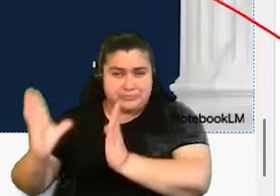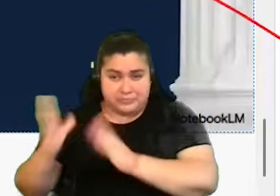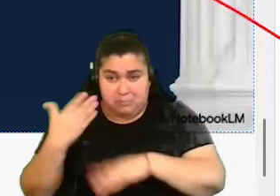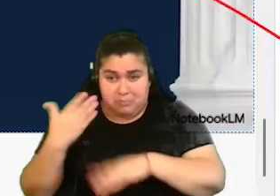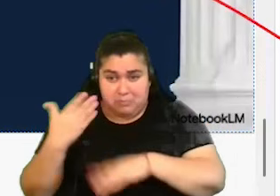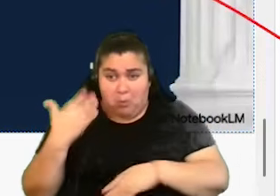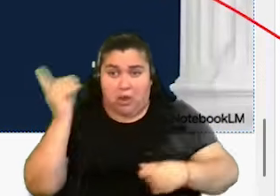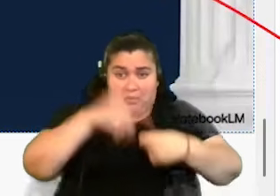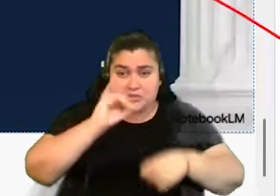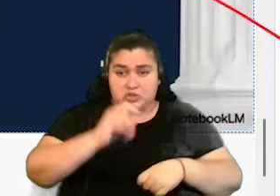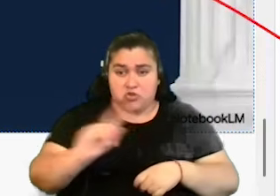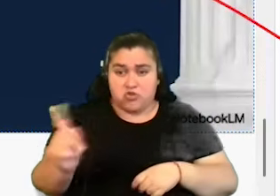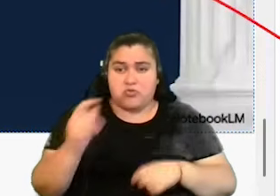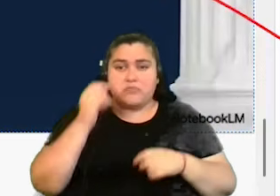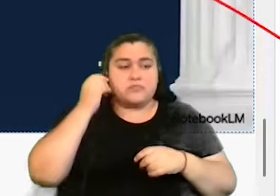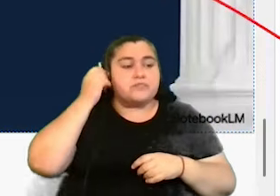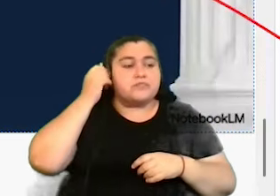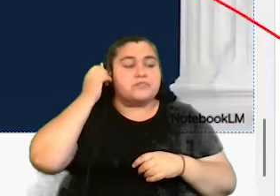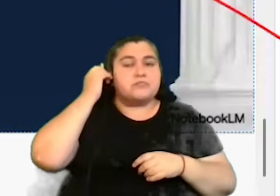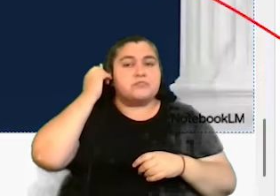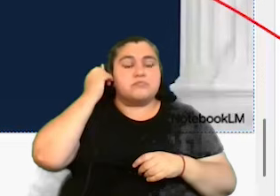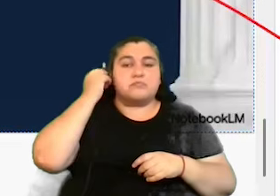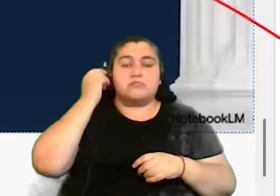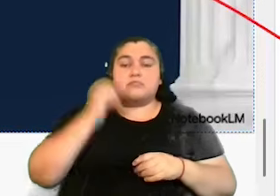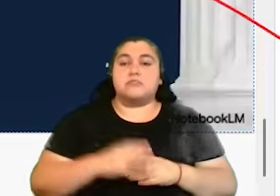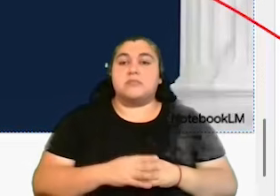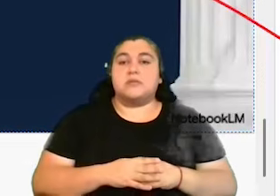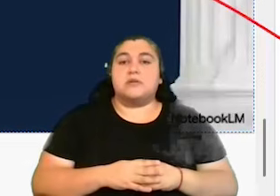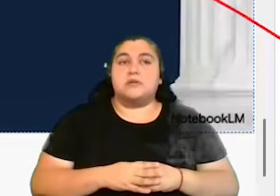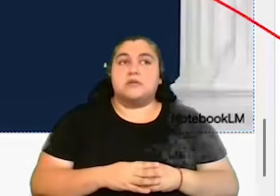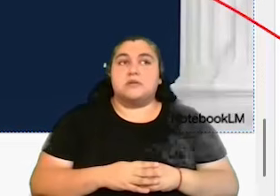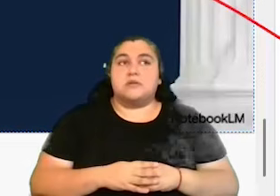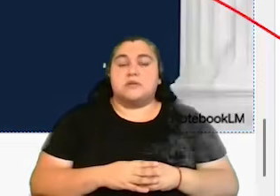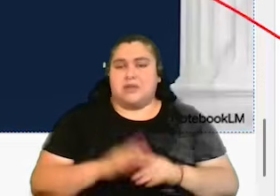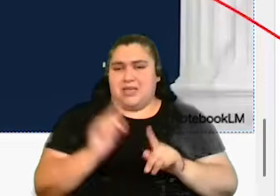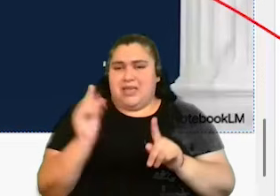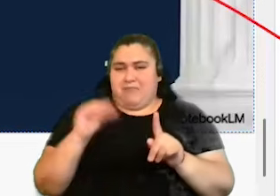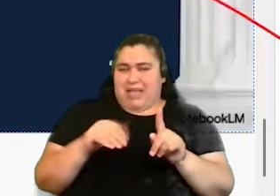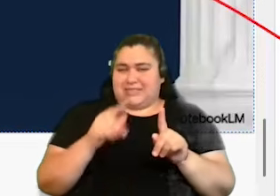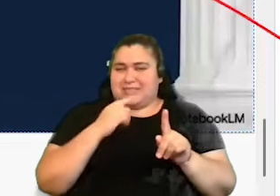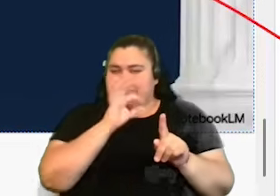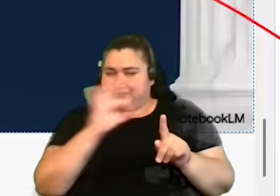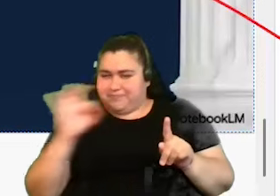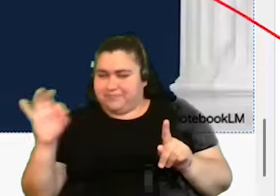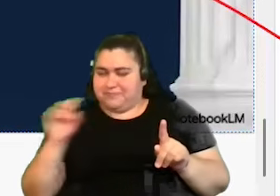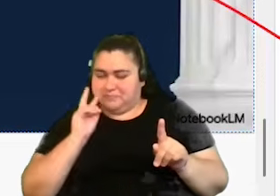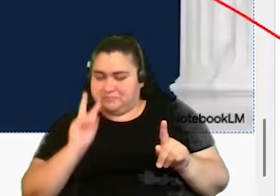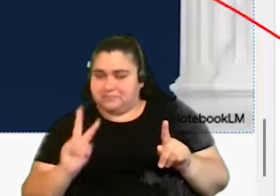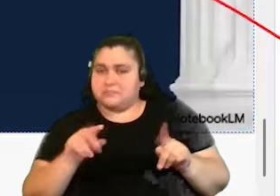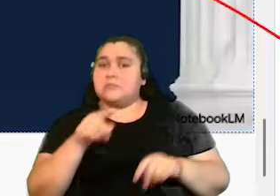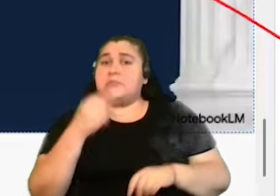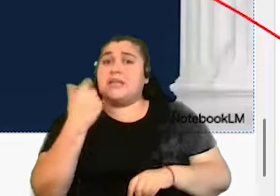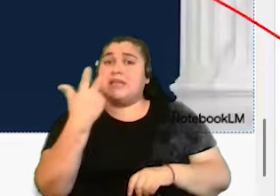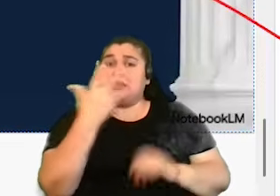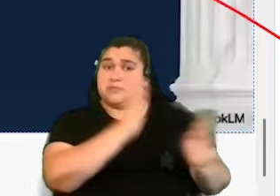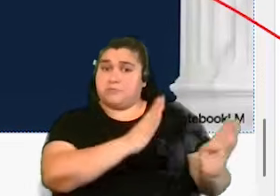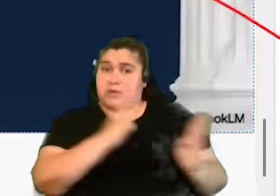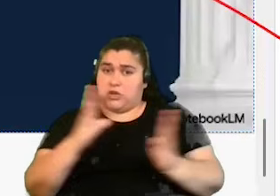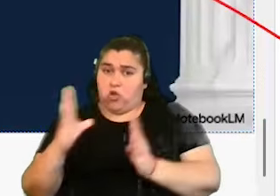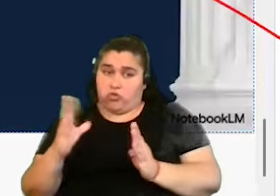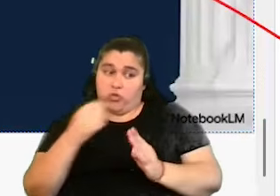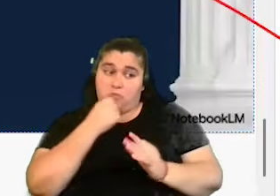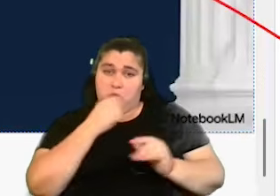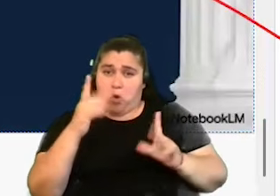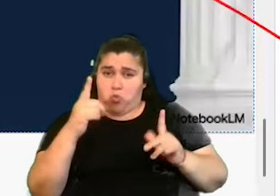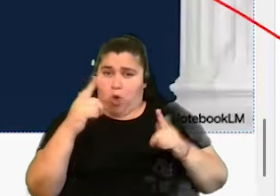Perdón, Si Rocío, no se te seguía Sí, un pedacito más. La prescripción de los 3 periodos, si no se detectan discrepancias mayores